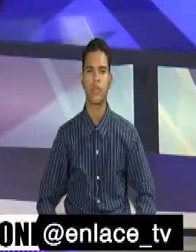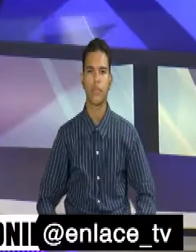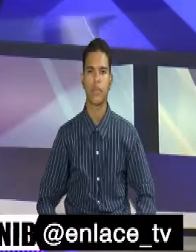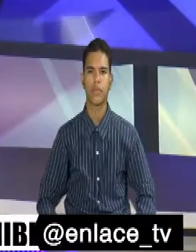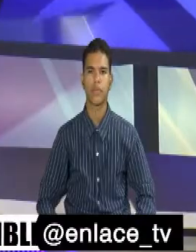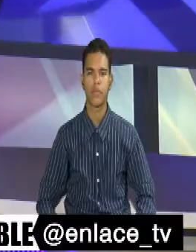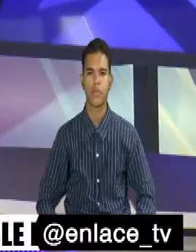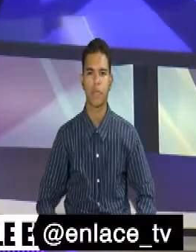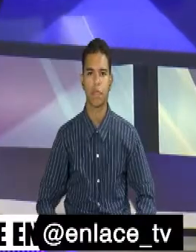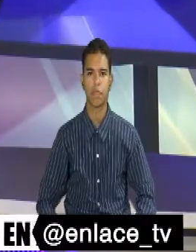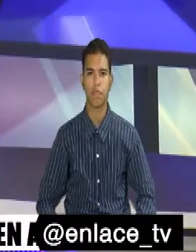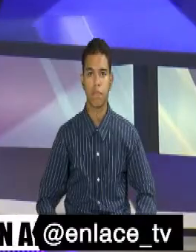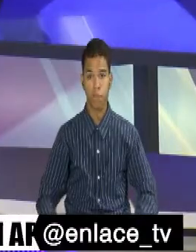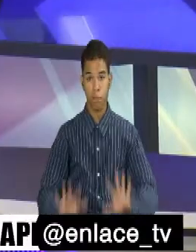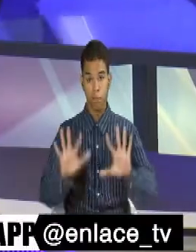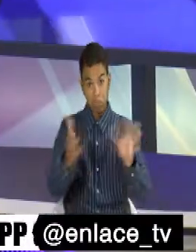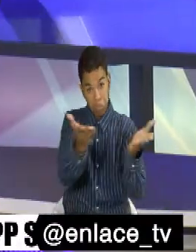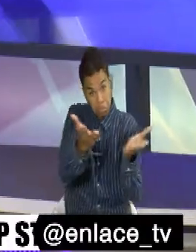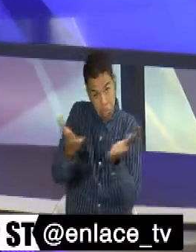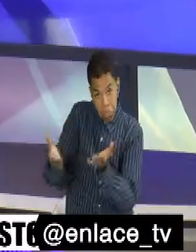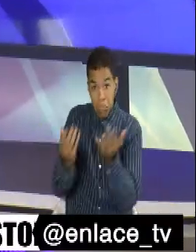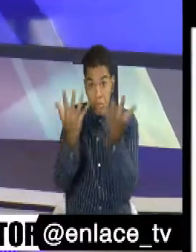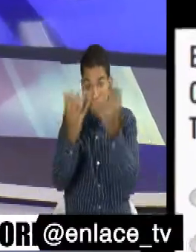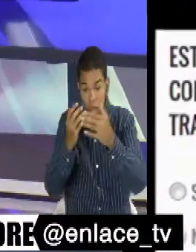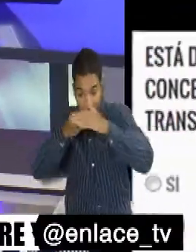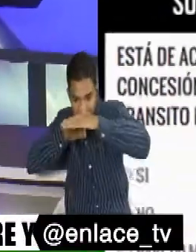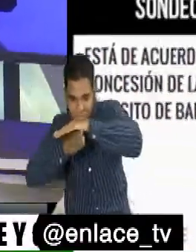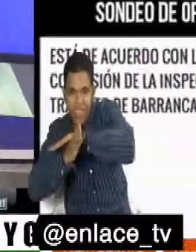Los invitamos a visitar nuestra página